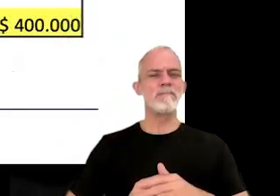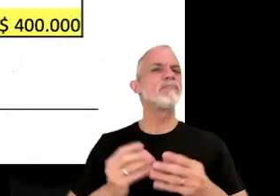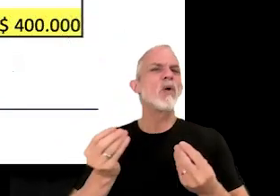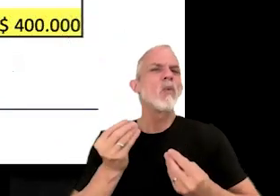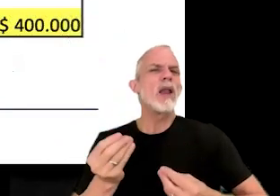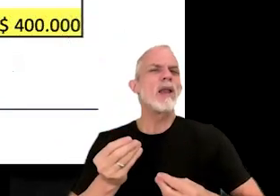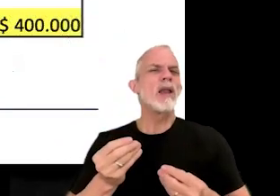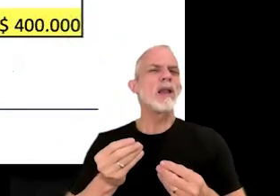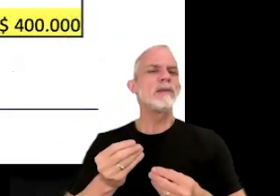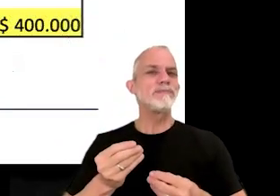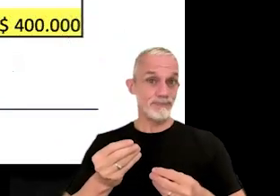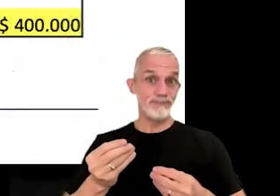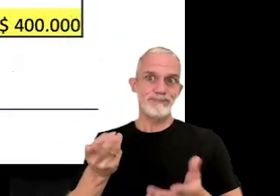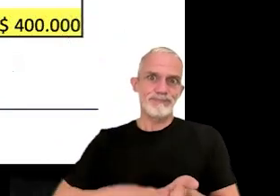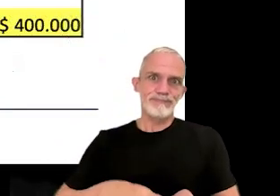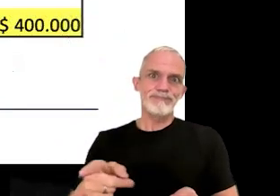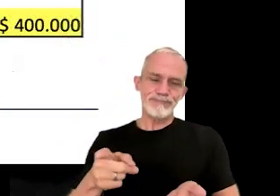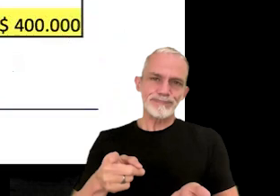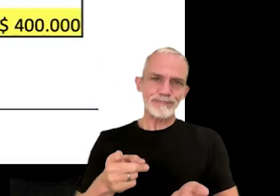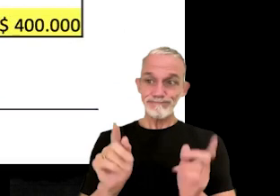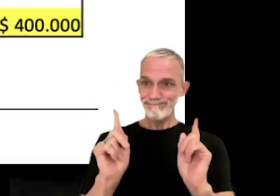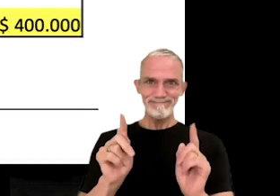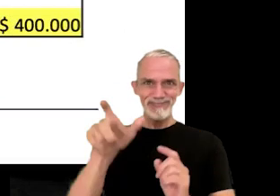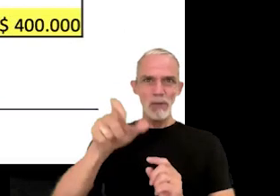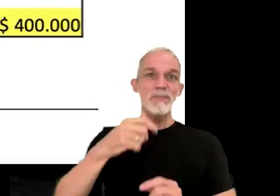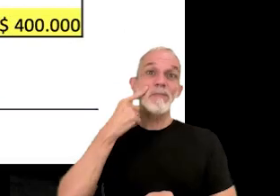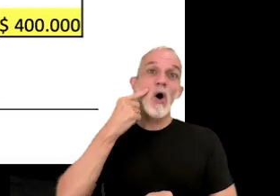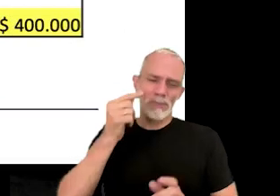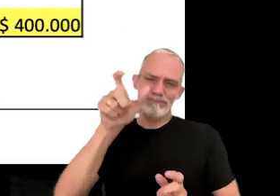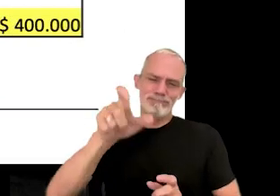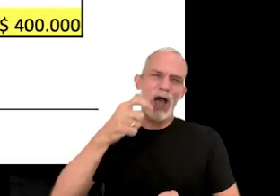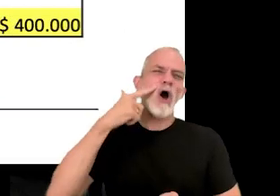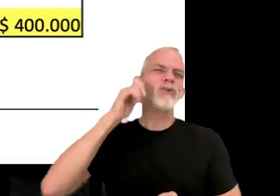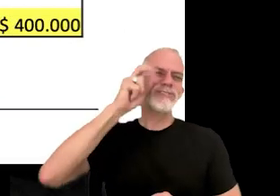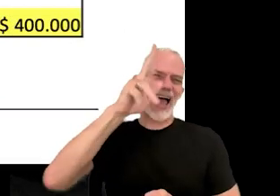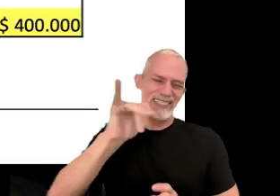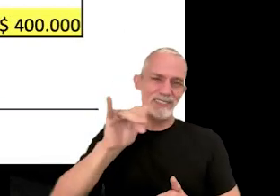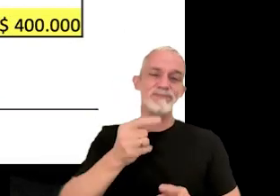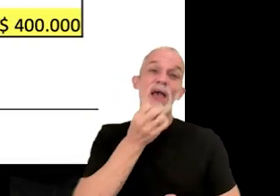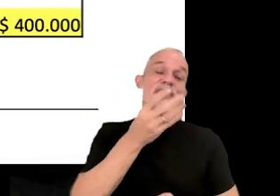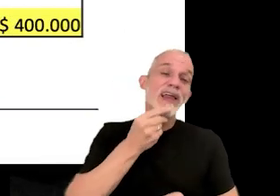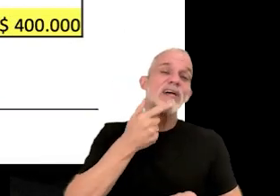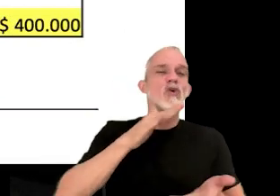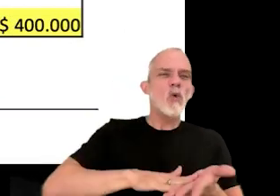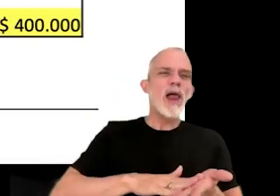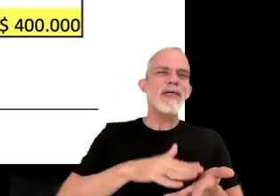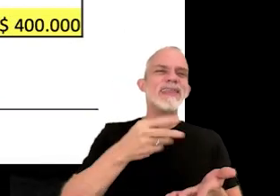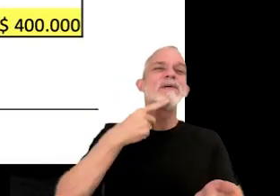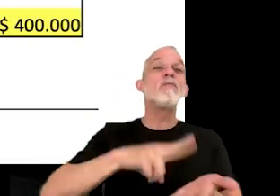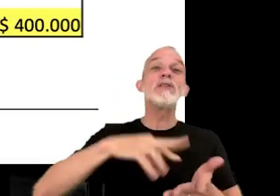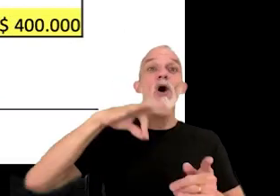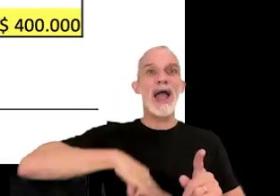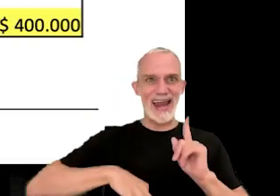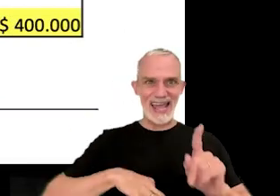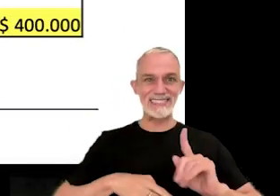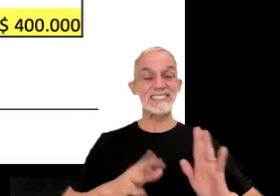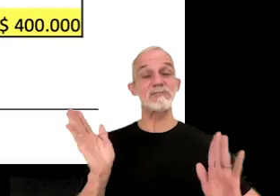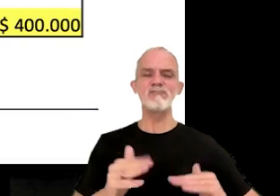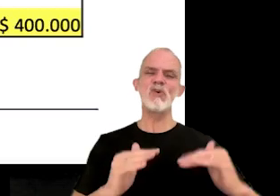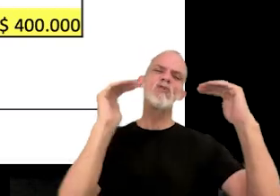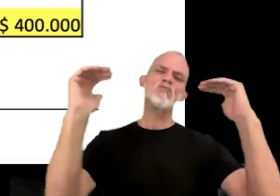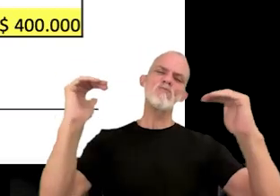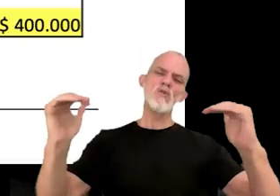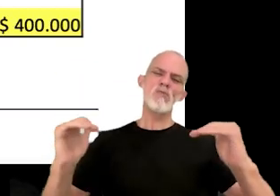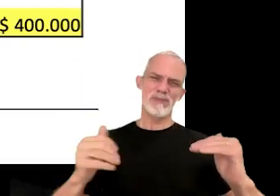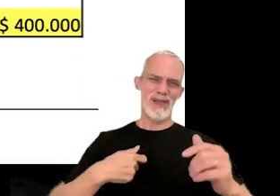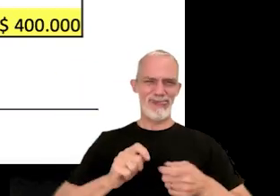serían, nuevamente estamos con el mismo señor González y con la declaración jurada de ganancias, en donde vemos, yo acá